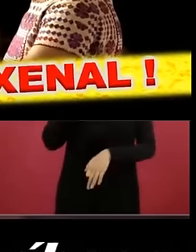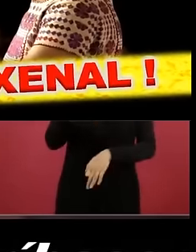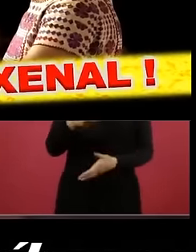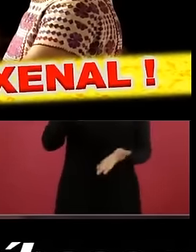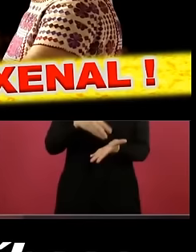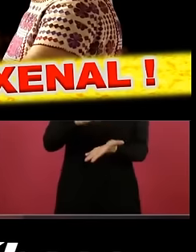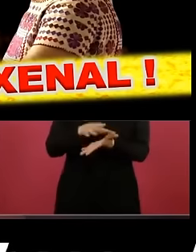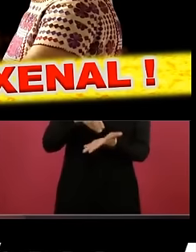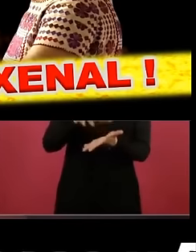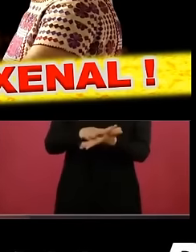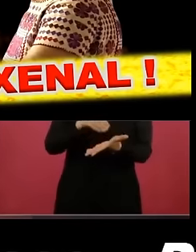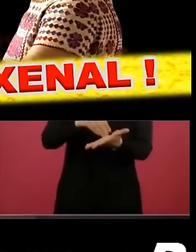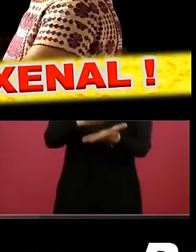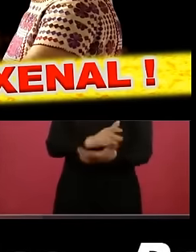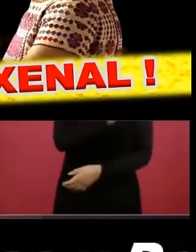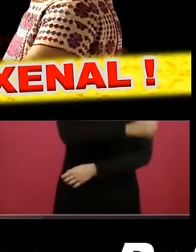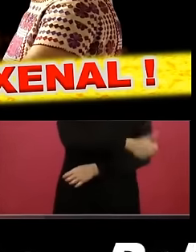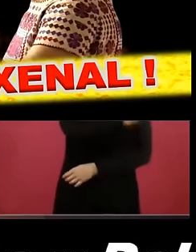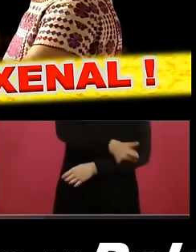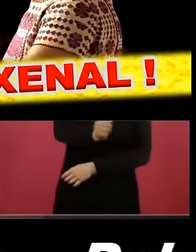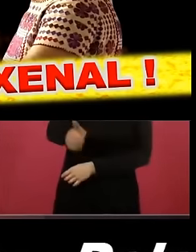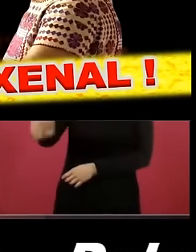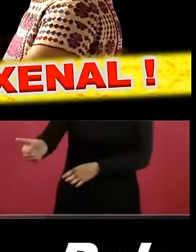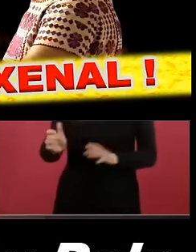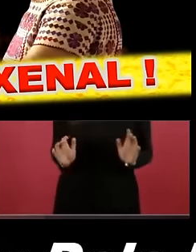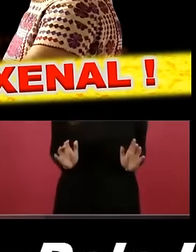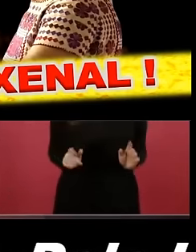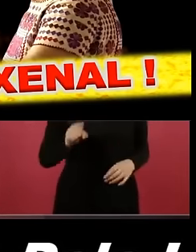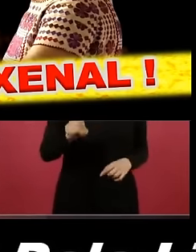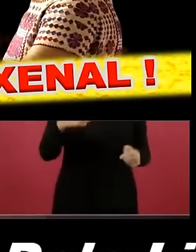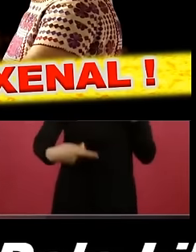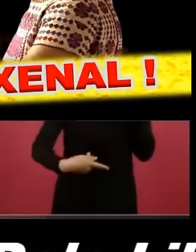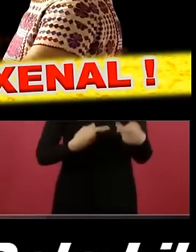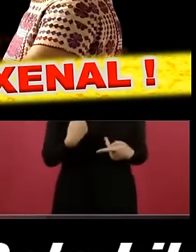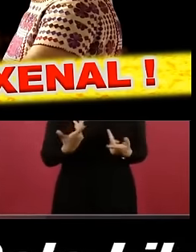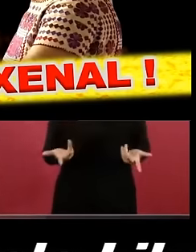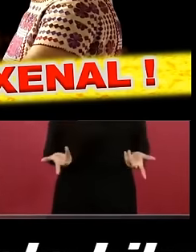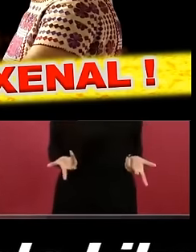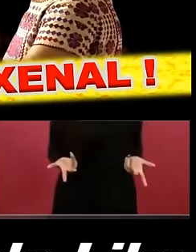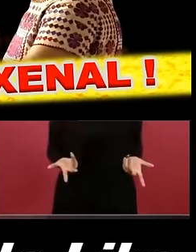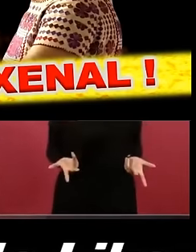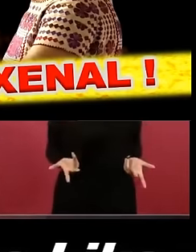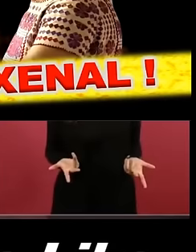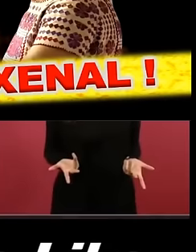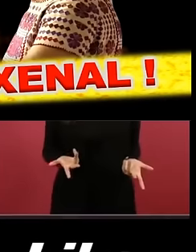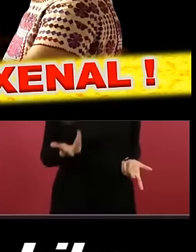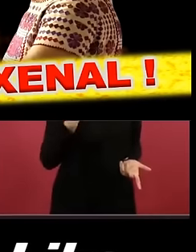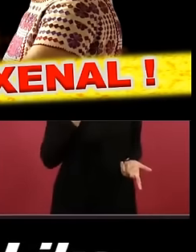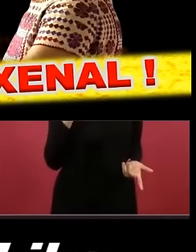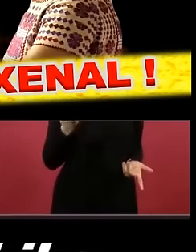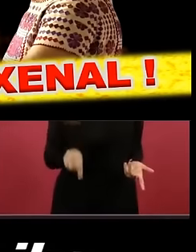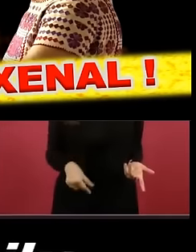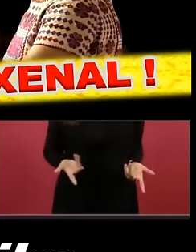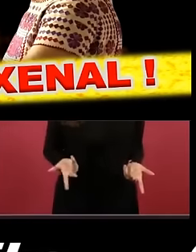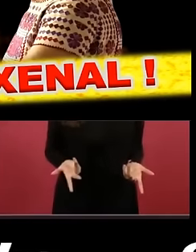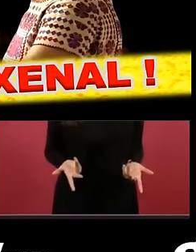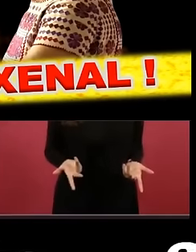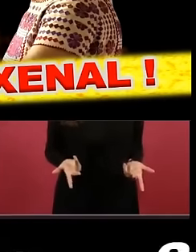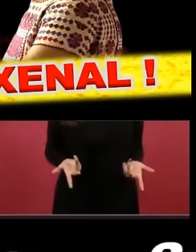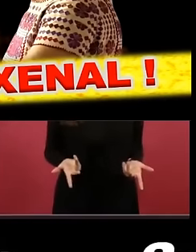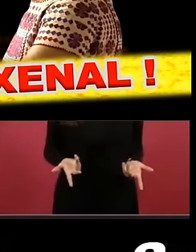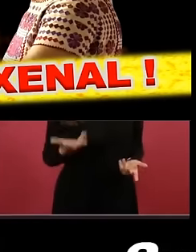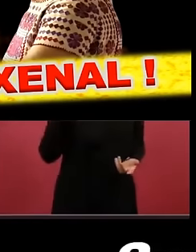es una reducción de culpas también en esa manera pero cuando tú das una una disculpa sincera hacia otra persona eh Te